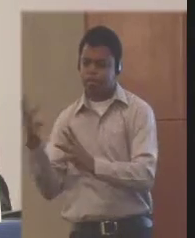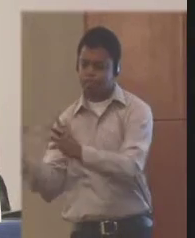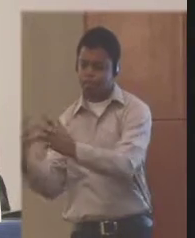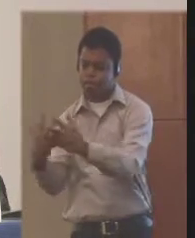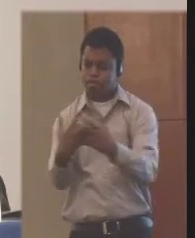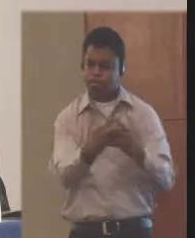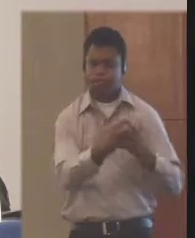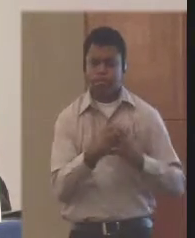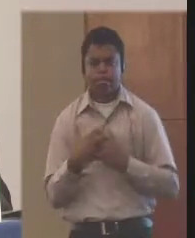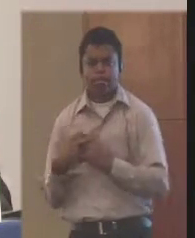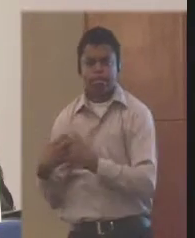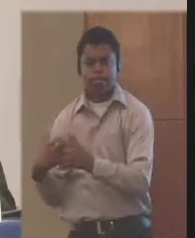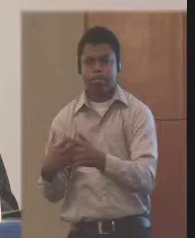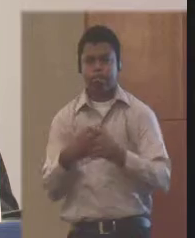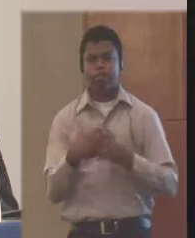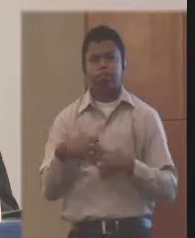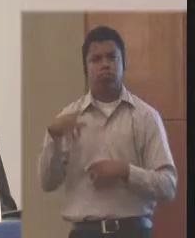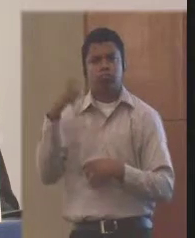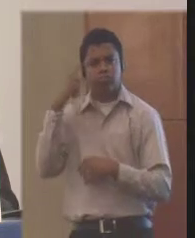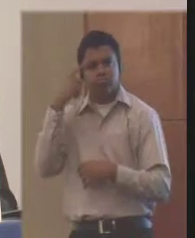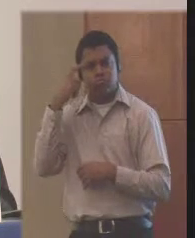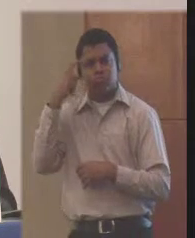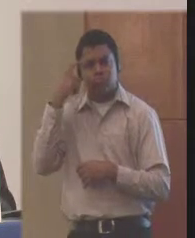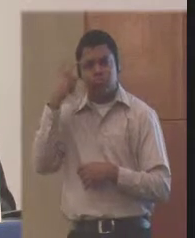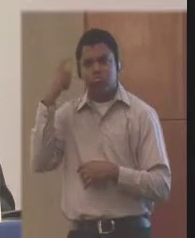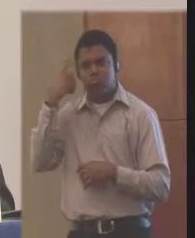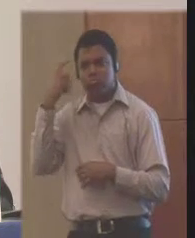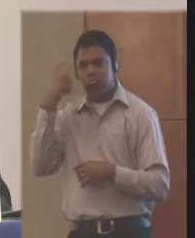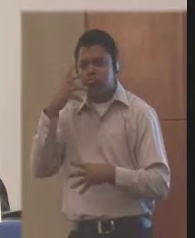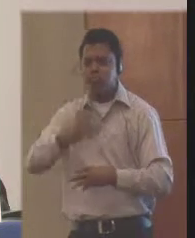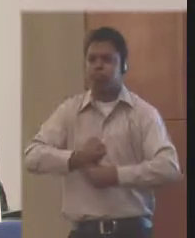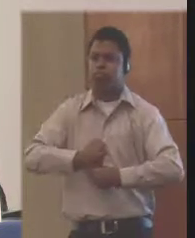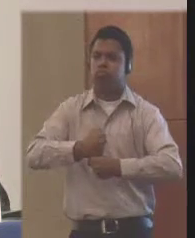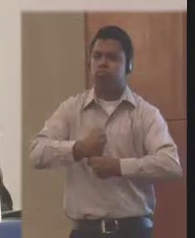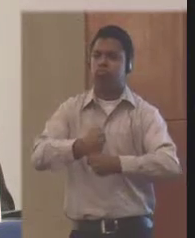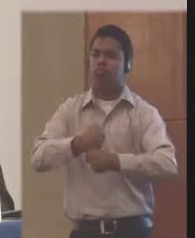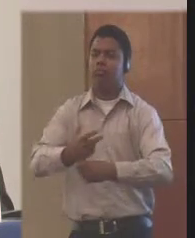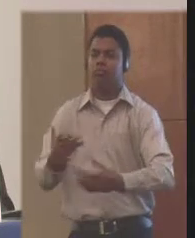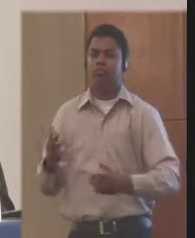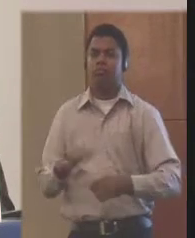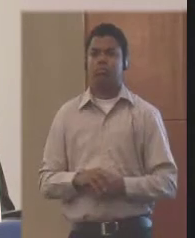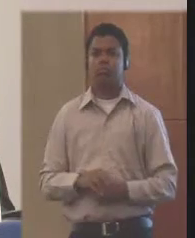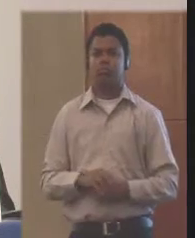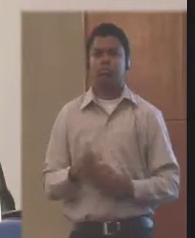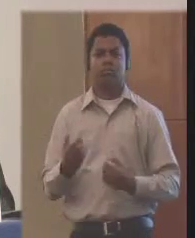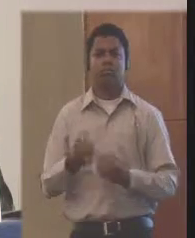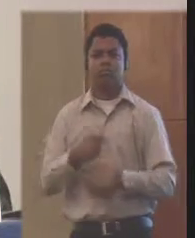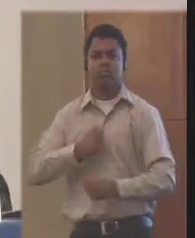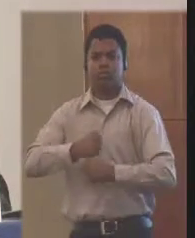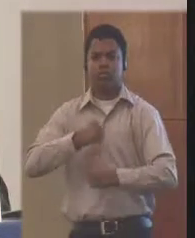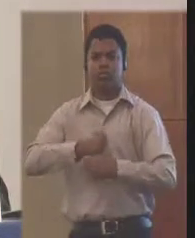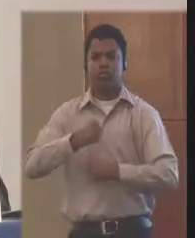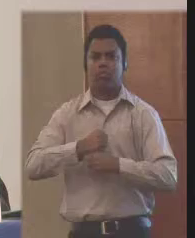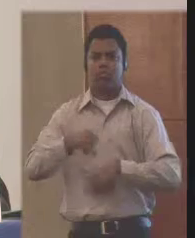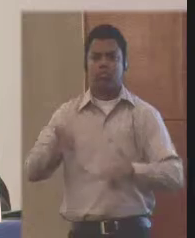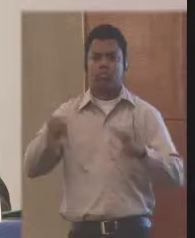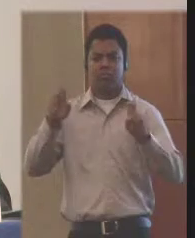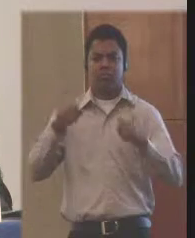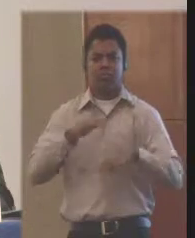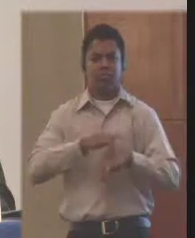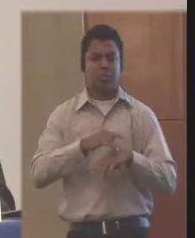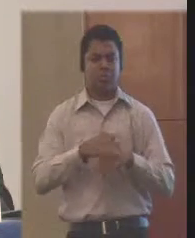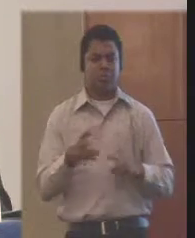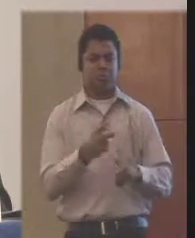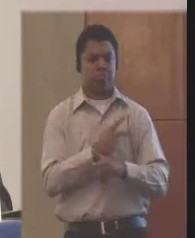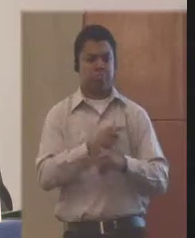aproximaciones más holísticas, como habíamos hablado, que trabajen el tema de amenazas, de multiamenaza. Y uno de los